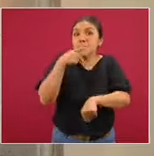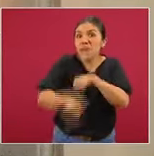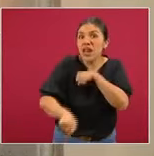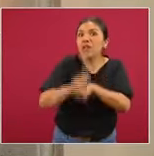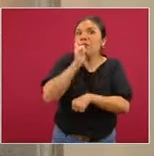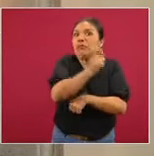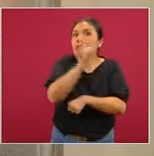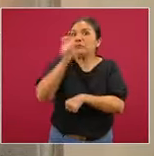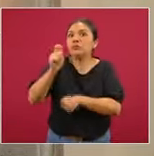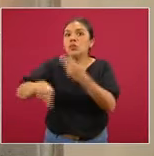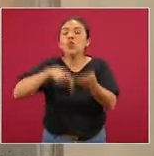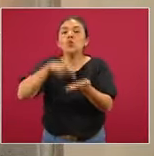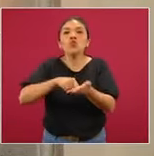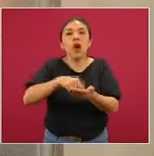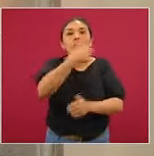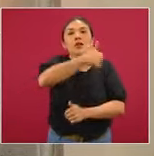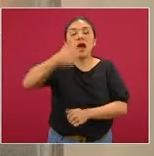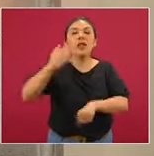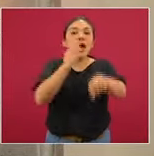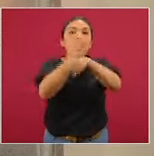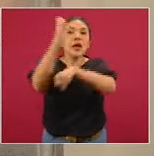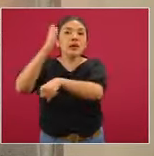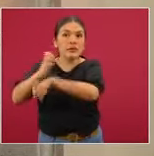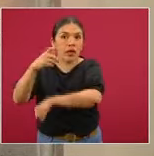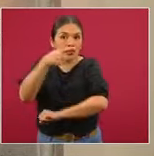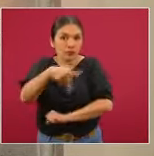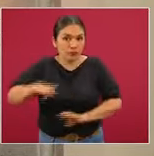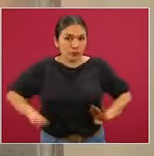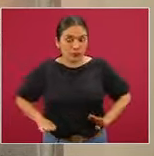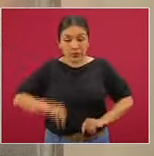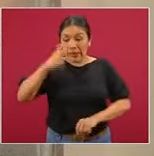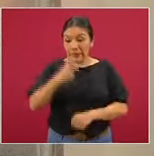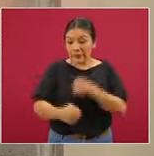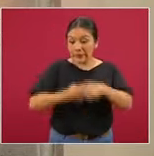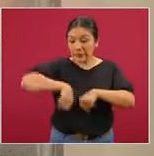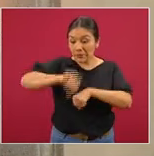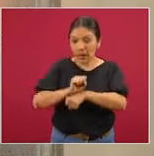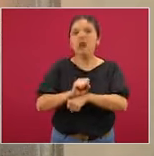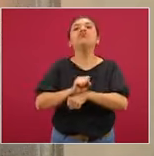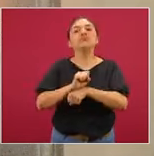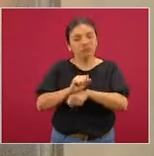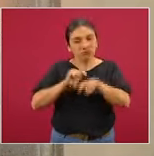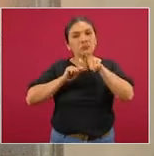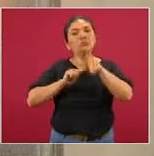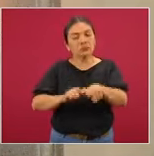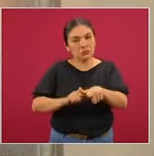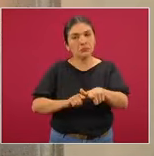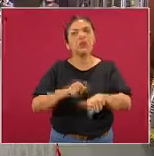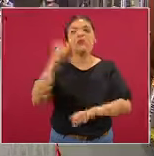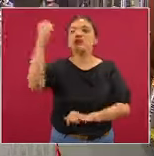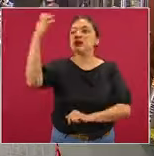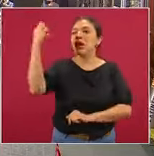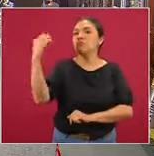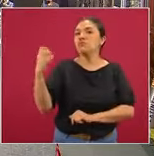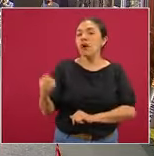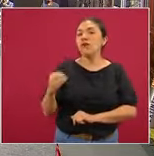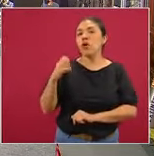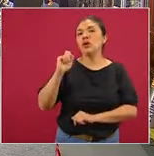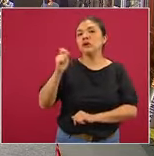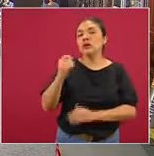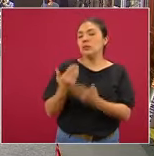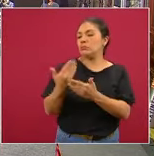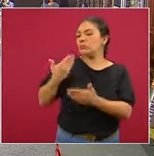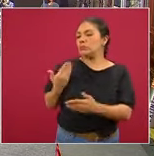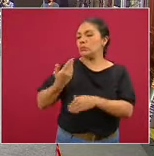una de las entidades federativas tenga. Esta semana continúa vigente el semáforo de riesgo COVID que se